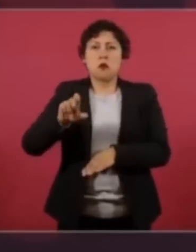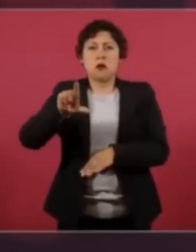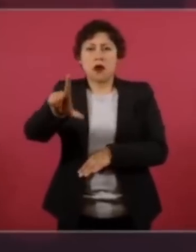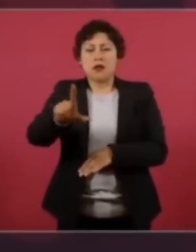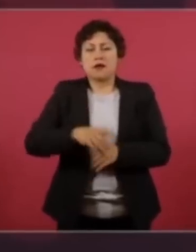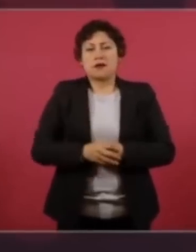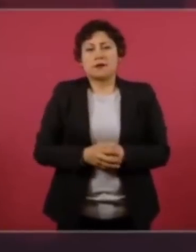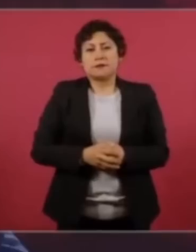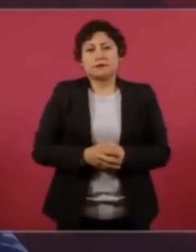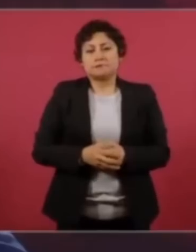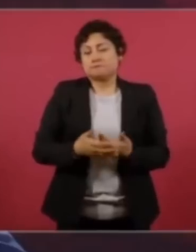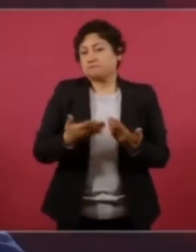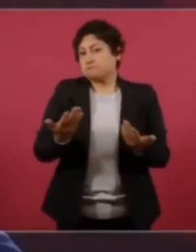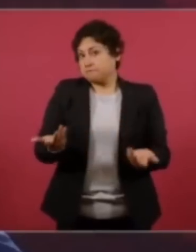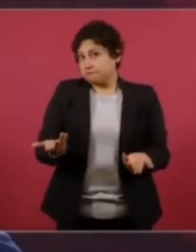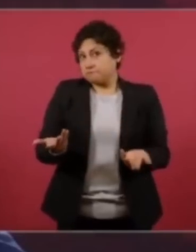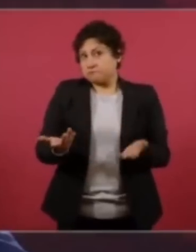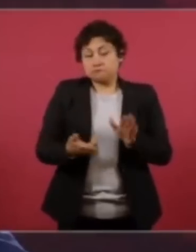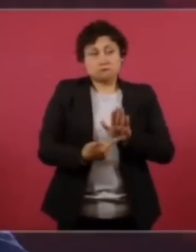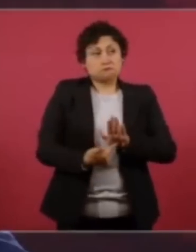le da autoridad